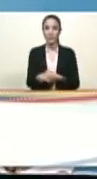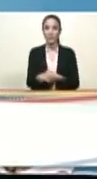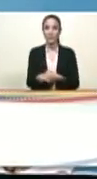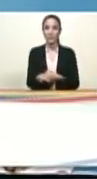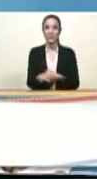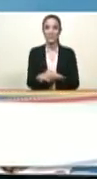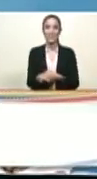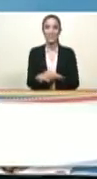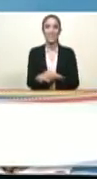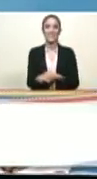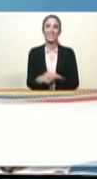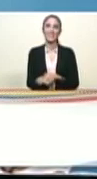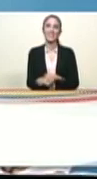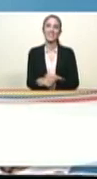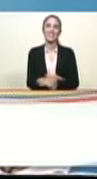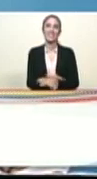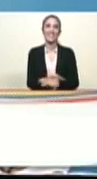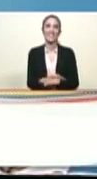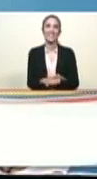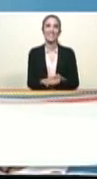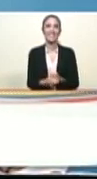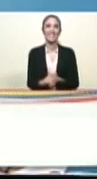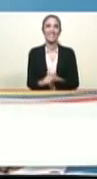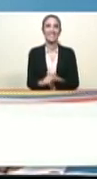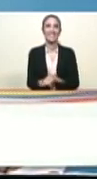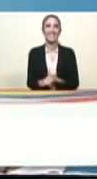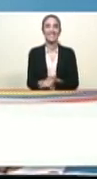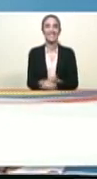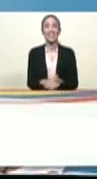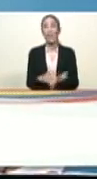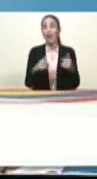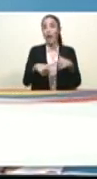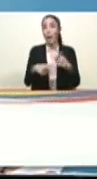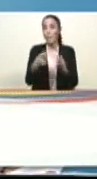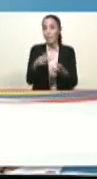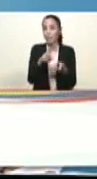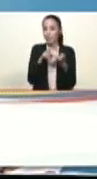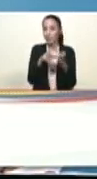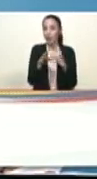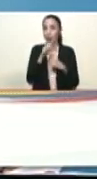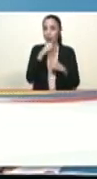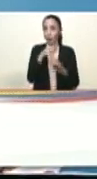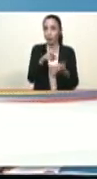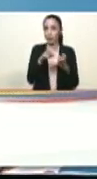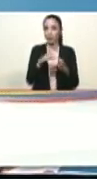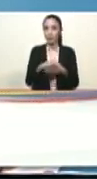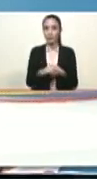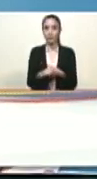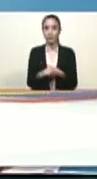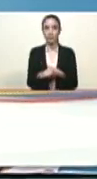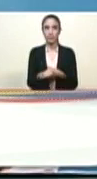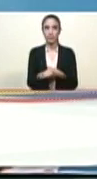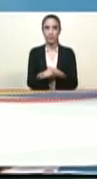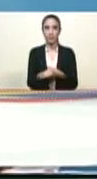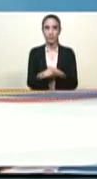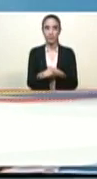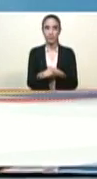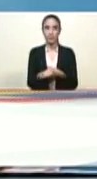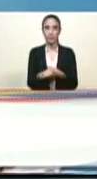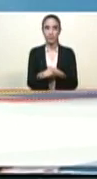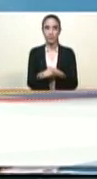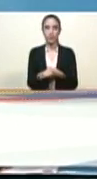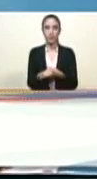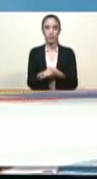otros para las estadísticas no existen. O sea, el que no cotiza no existe. Correcto. Entonces, cuando usted, por ejemplo, dice